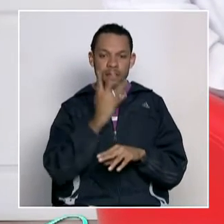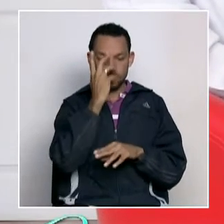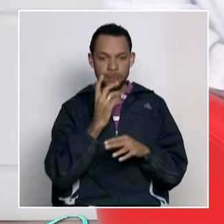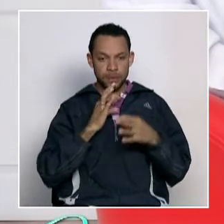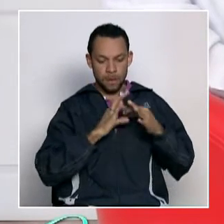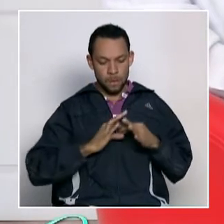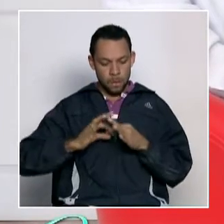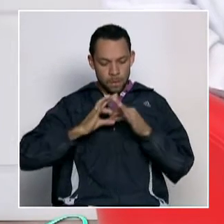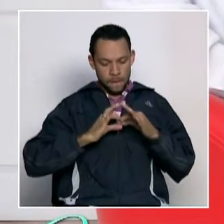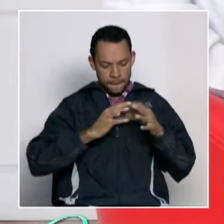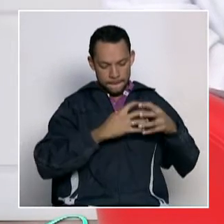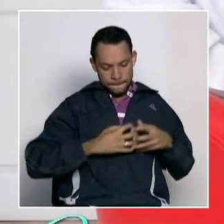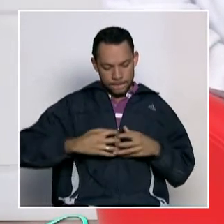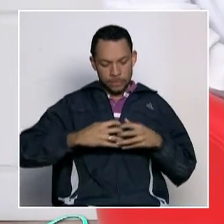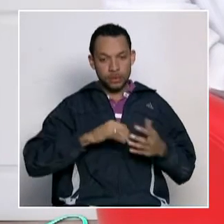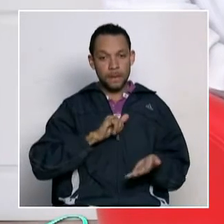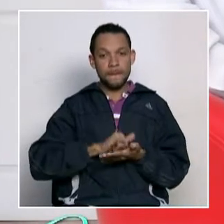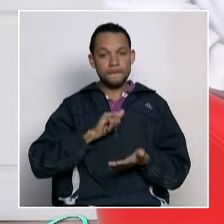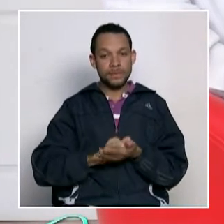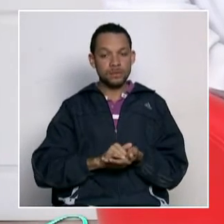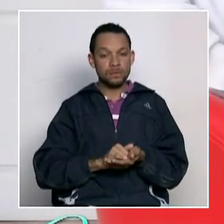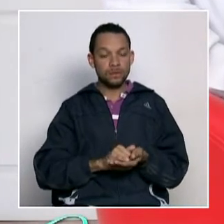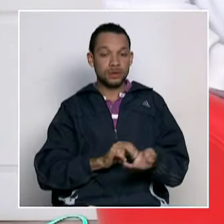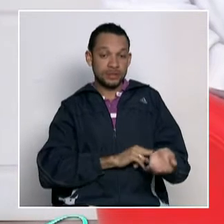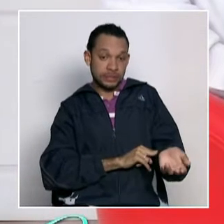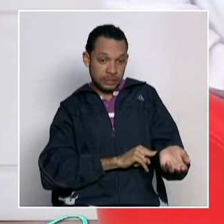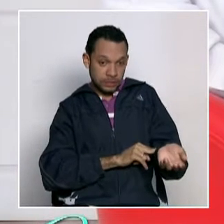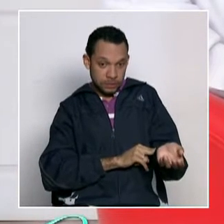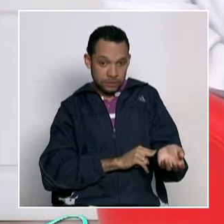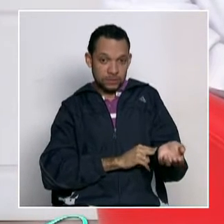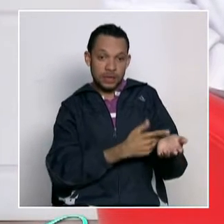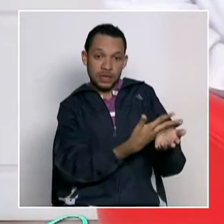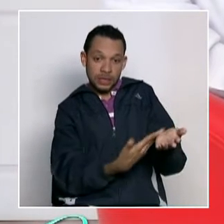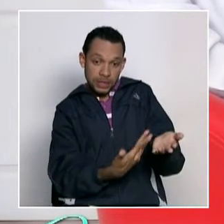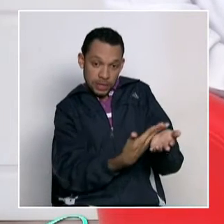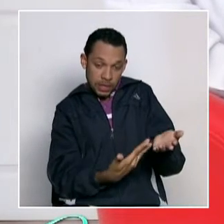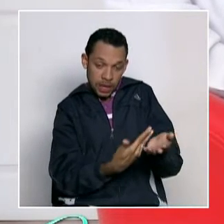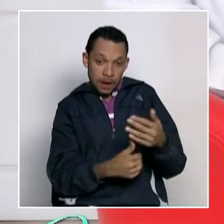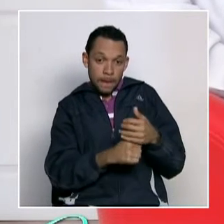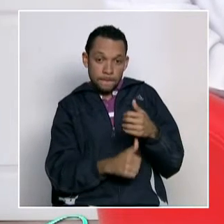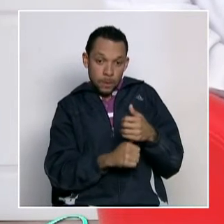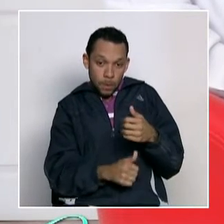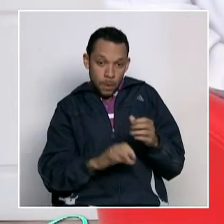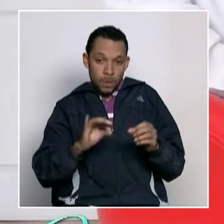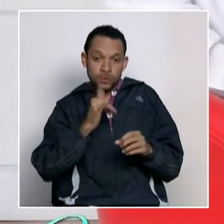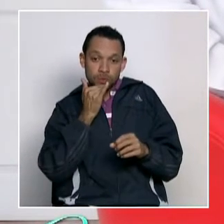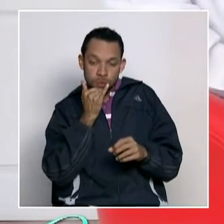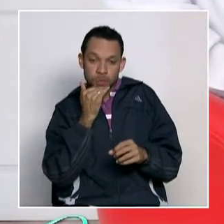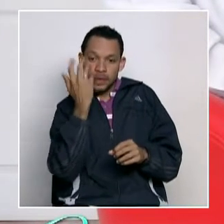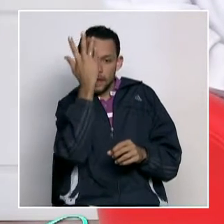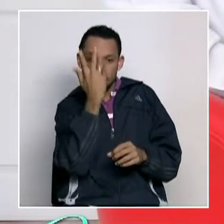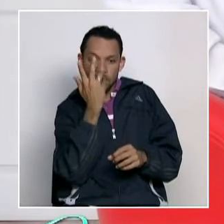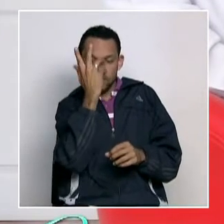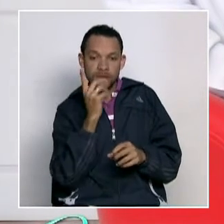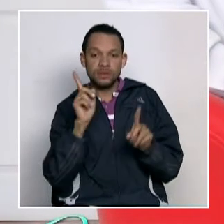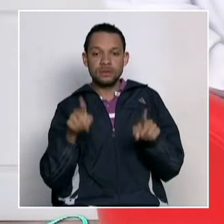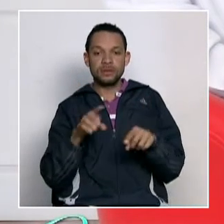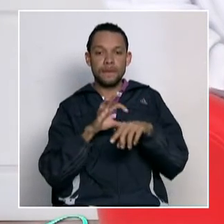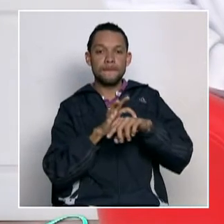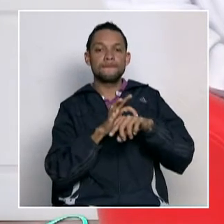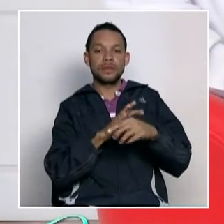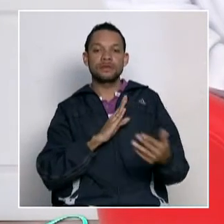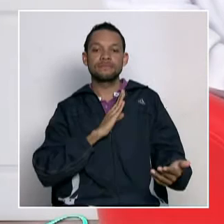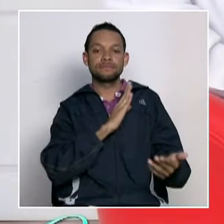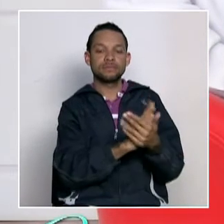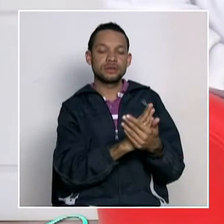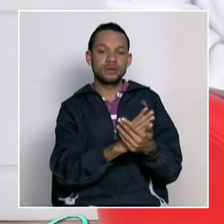todo el mundo se preocupa por el examen de azúcar y por el examen de cuadro hemático y parcial de orina, deberíamos de tener siempre en la consulta